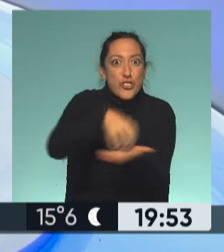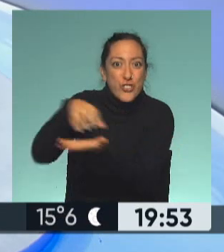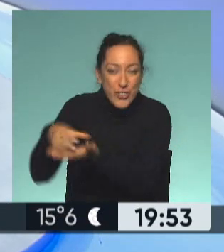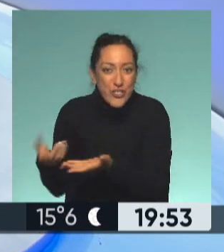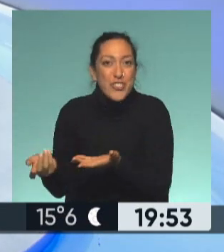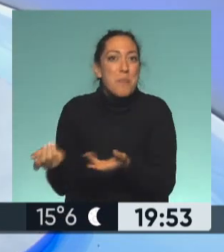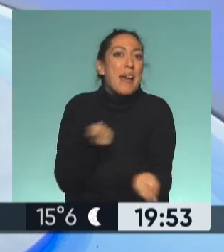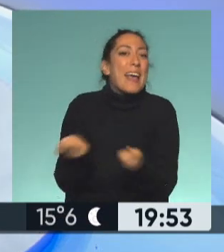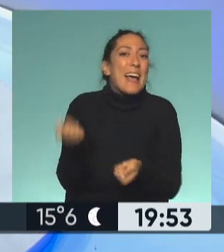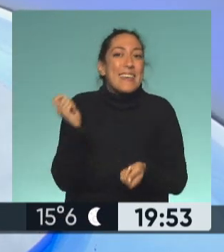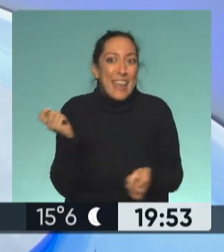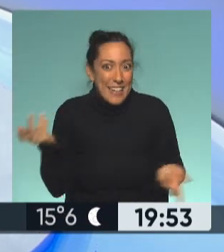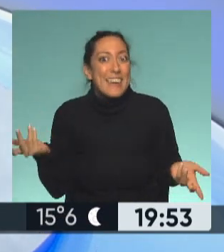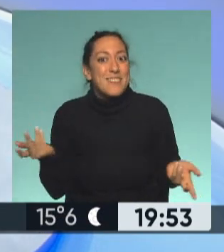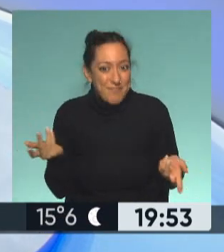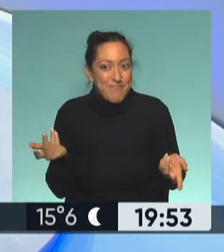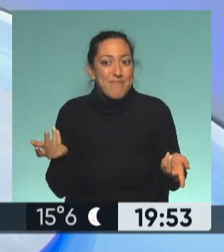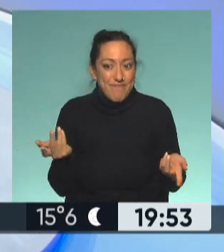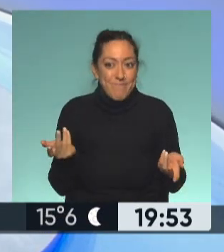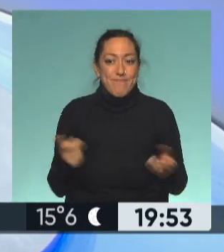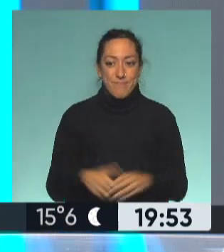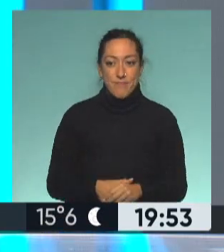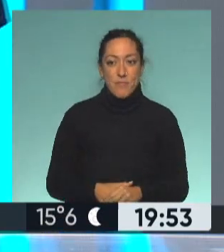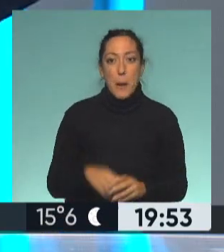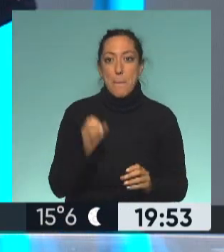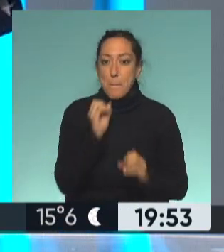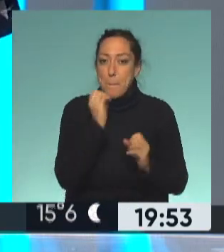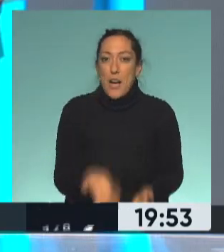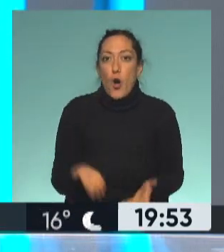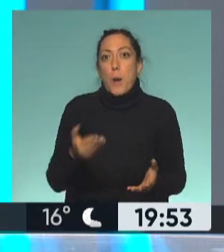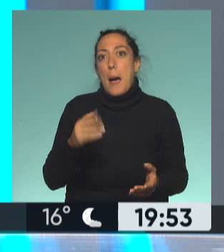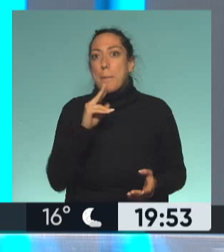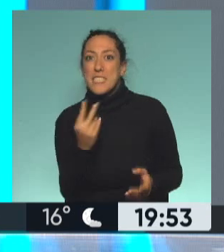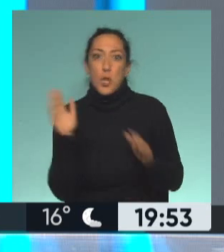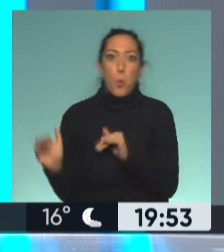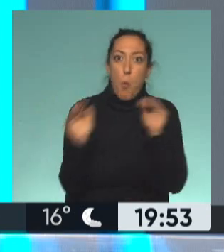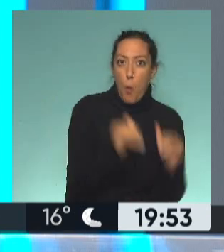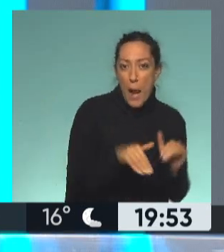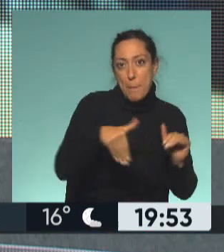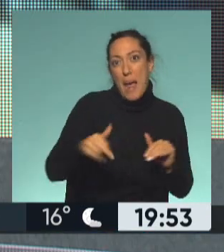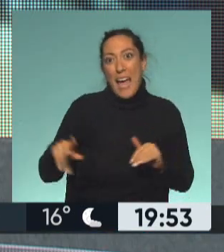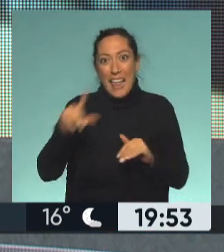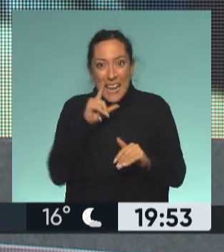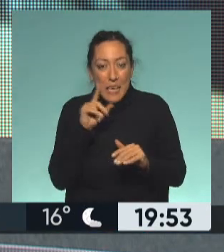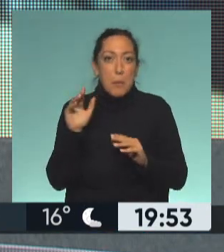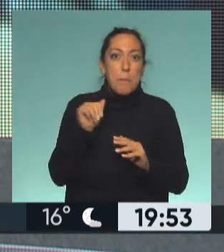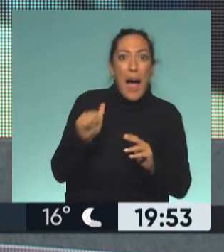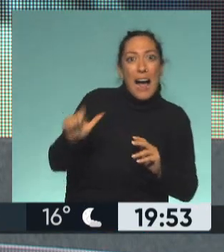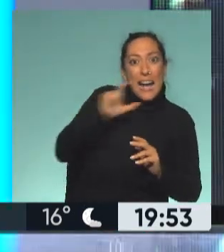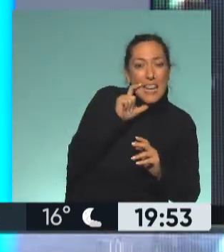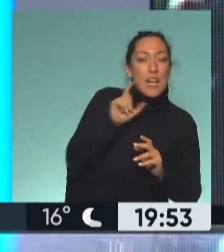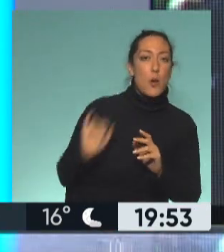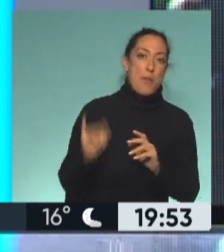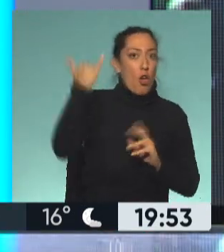allí? Cemento y presentes? compañía, claro. Exactamente. ¿Qué mejor que sea Macri? Claro. ¿Qué mejor? ¿Y usted qué dice? Y yo también me quedé